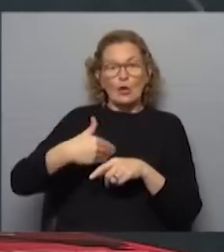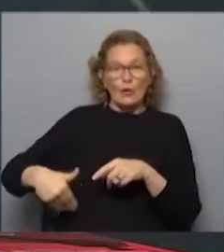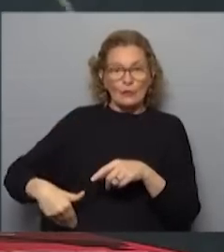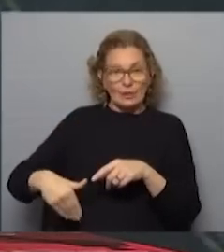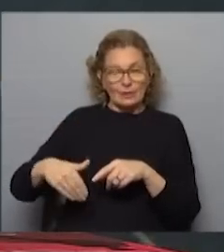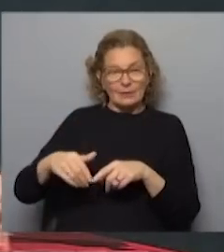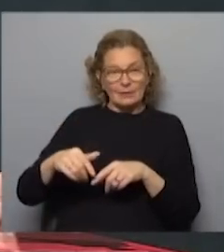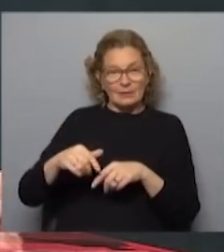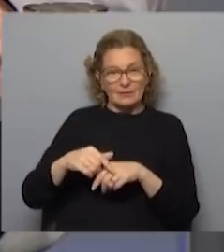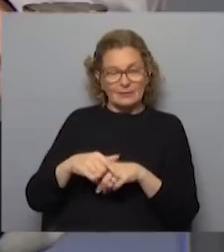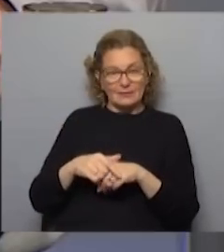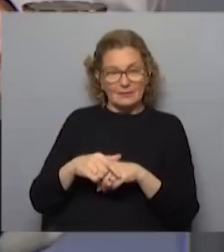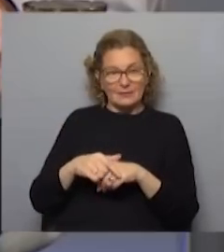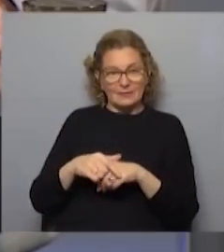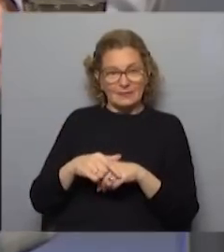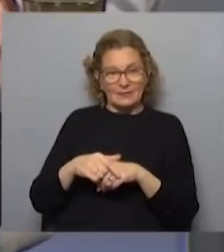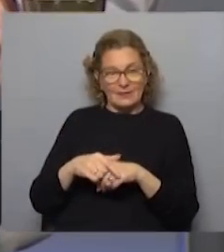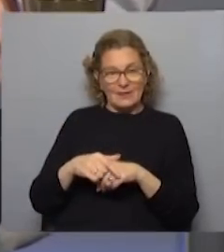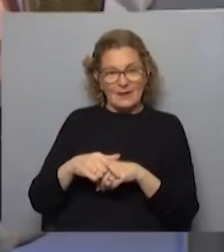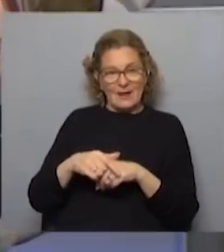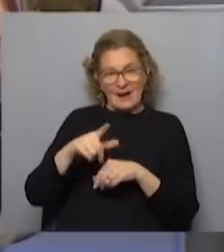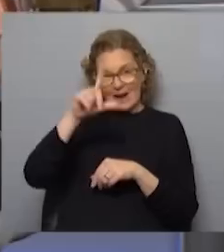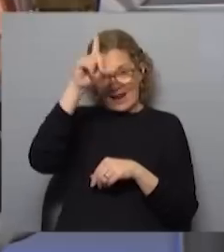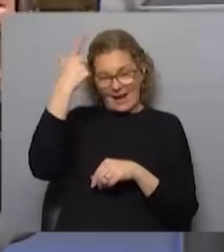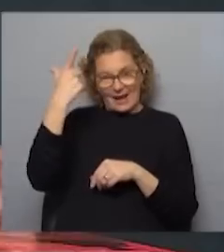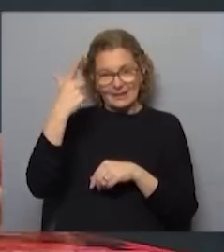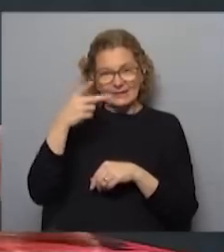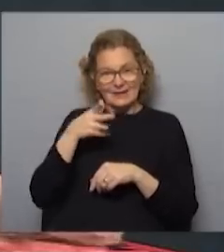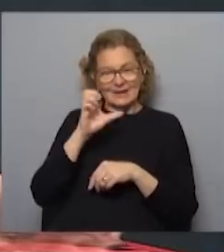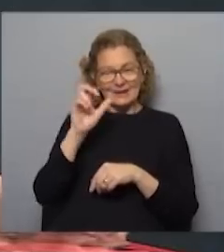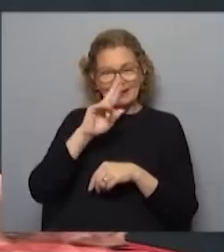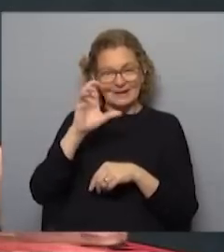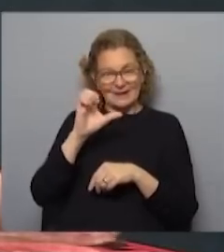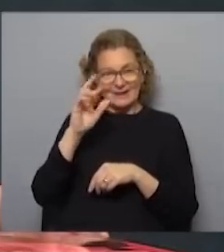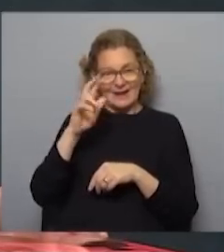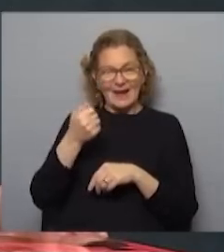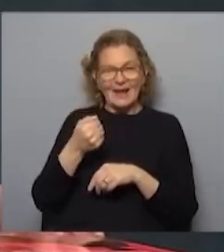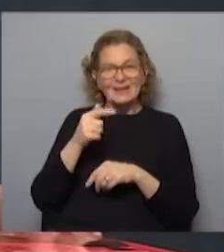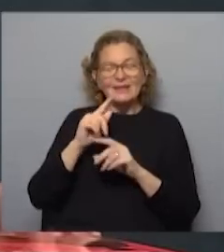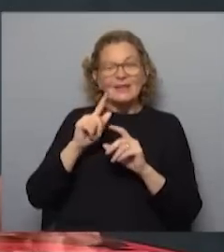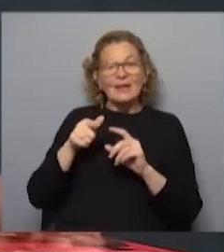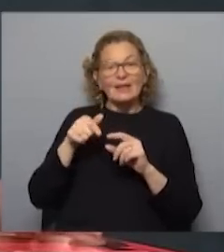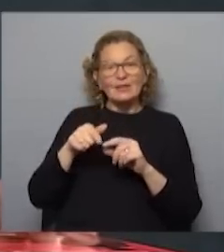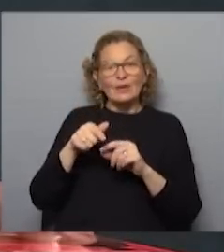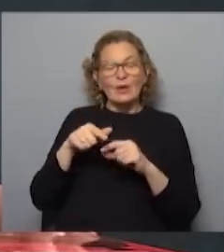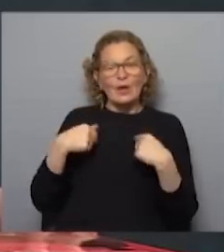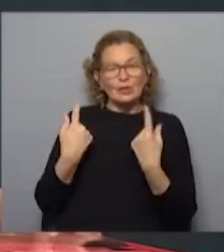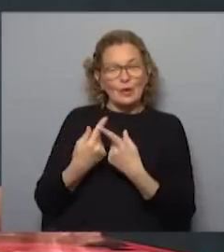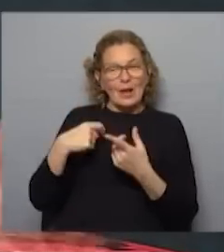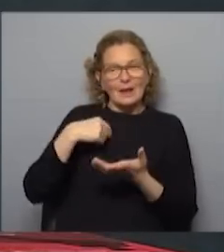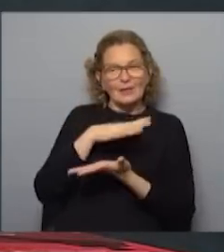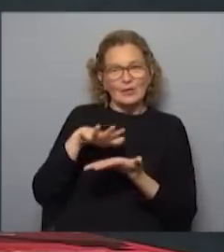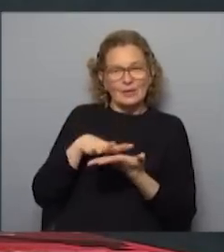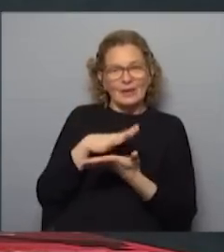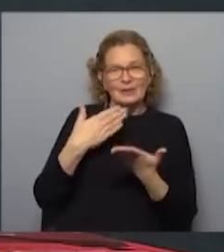gobierno el doctor Luis Alberto la calle Herrera Ahora sí Ay Dios abarcaron A toda la